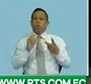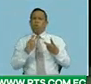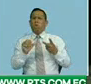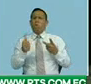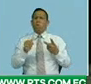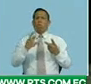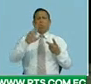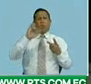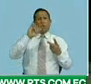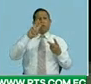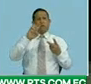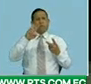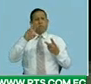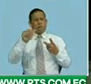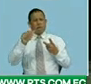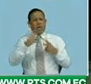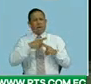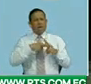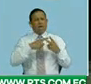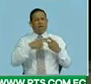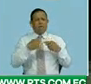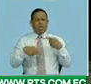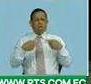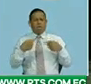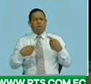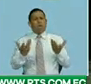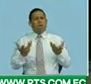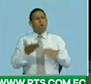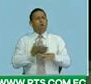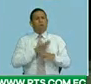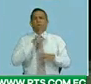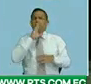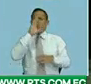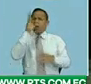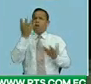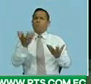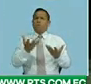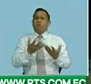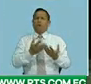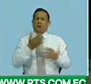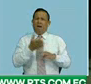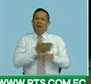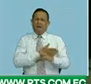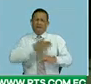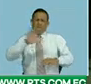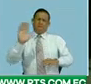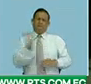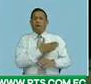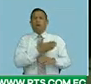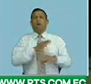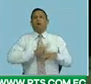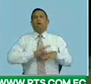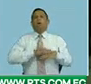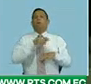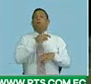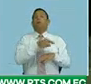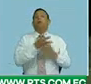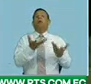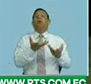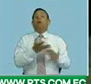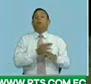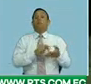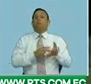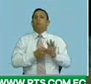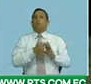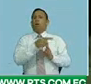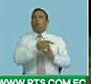quien inclusive es público y notorio, mi defendido en algún punto le habría propinado inclusive una bofetada, producto de que él mismo estaría afectando su